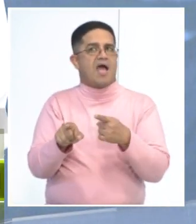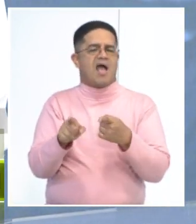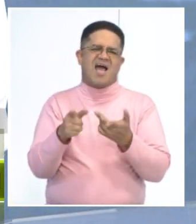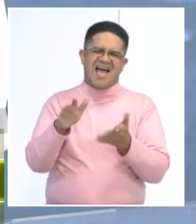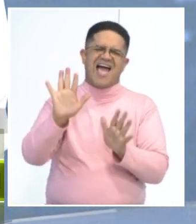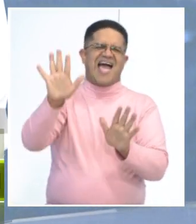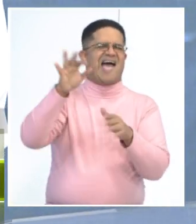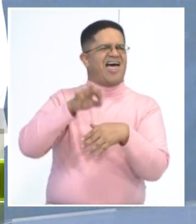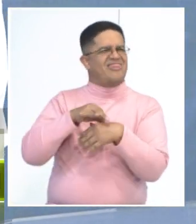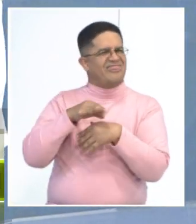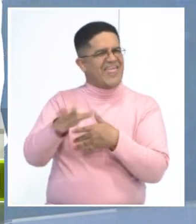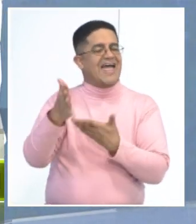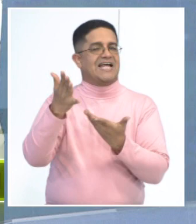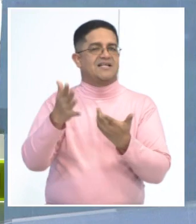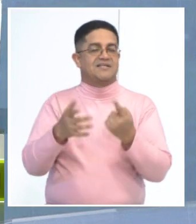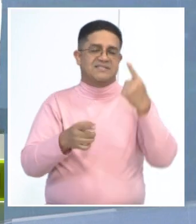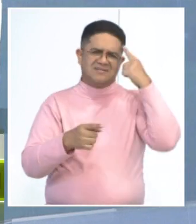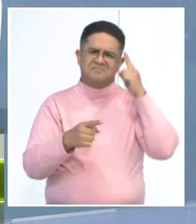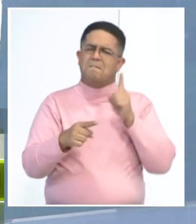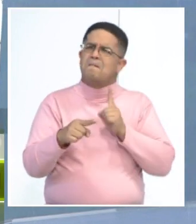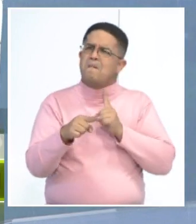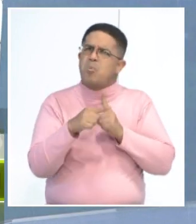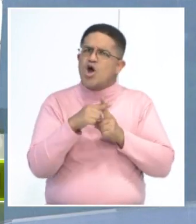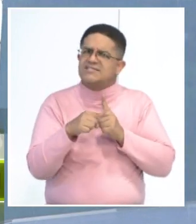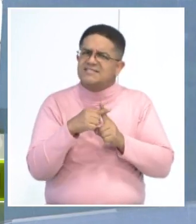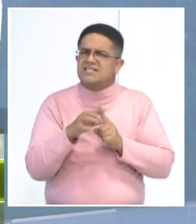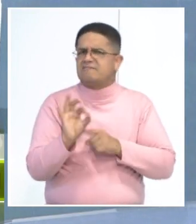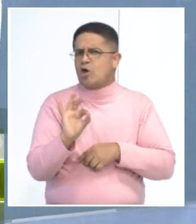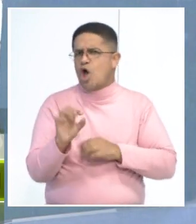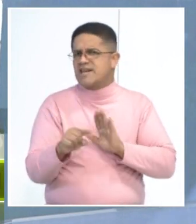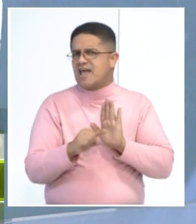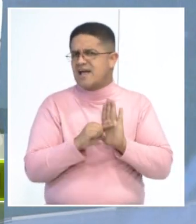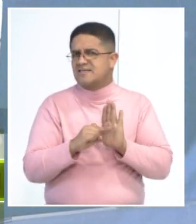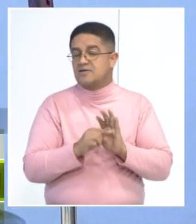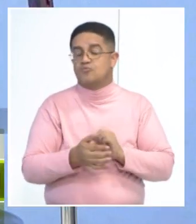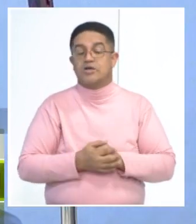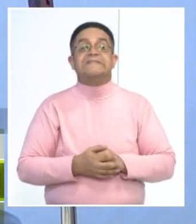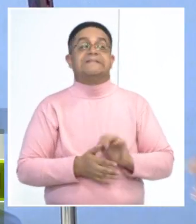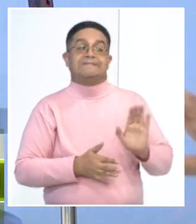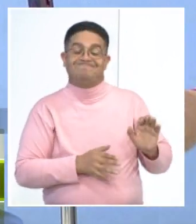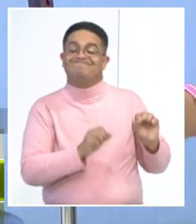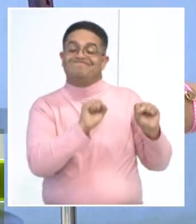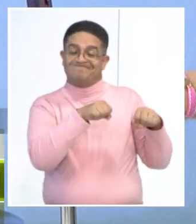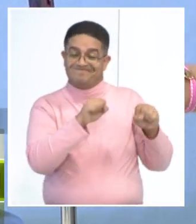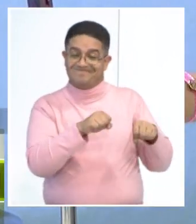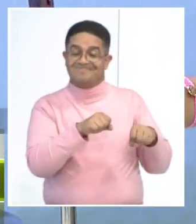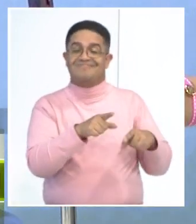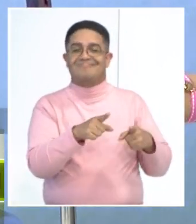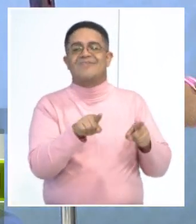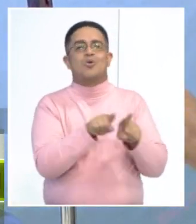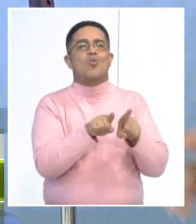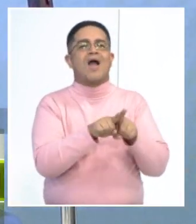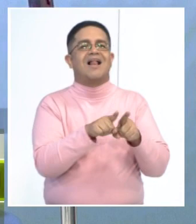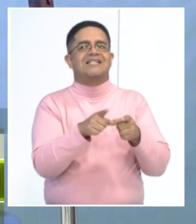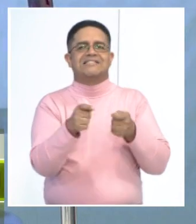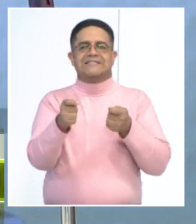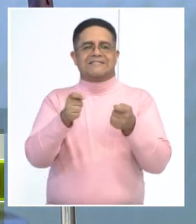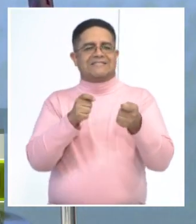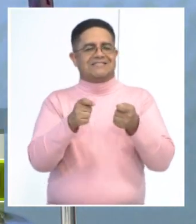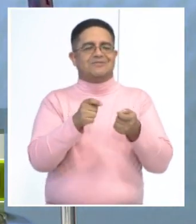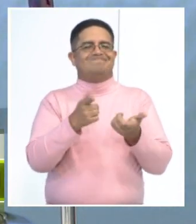de afirmaciones? ¿Realmente son positivas como creemos? Sí, a veces yo digo que es como el yugo del positivismo, ¿no?